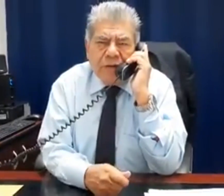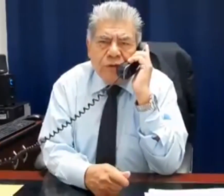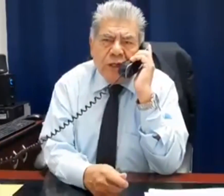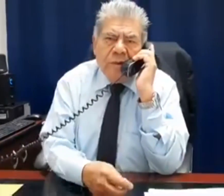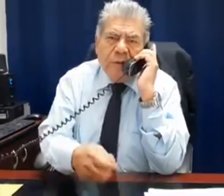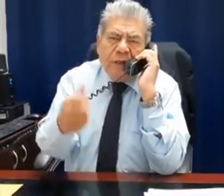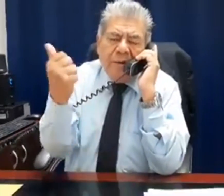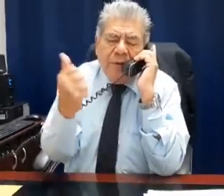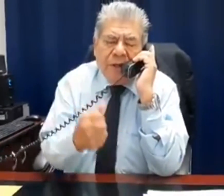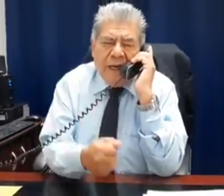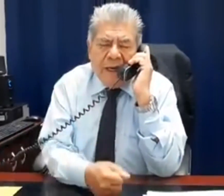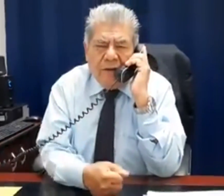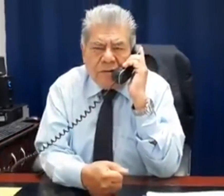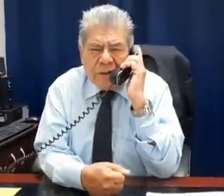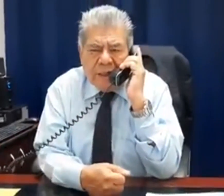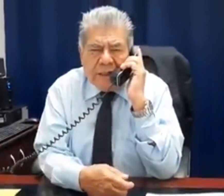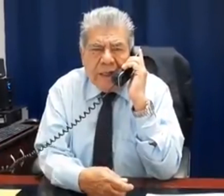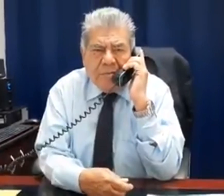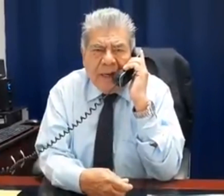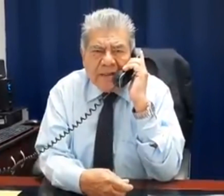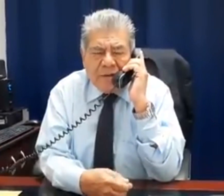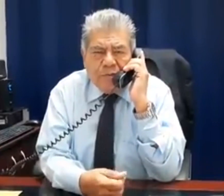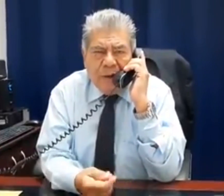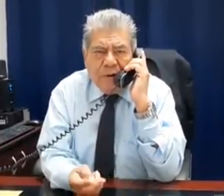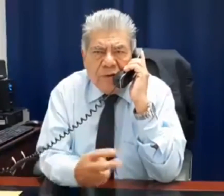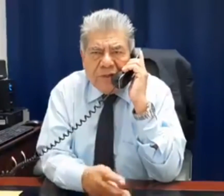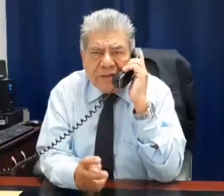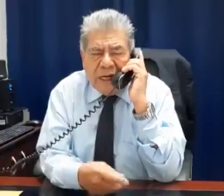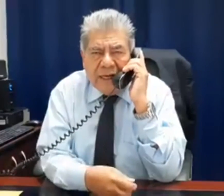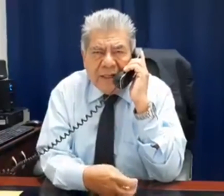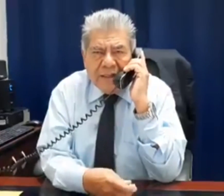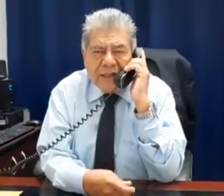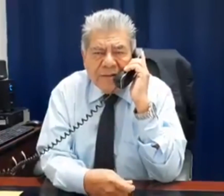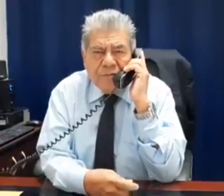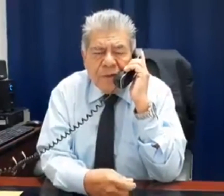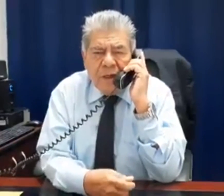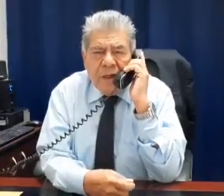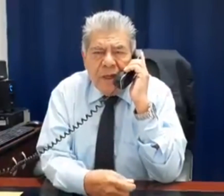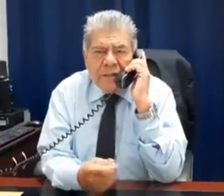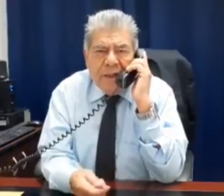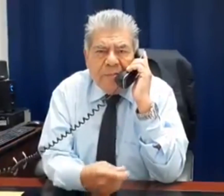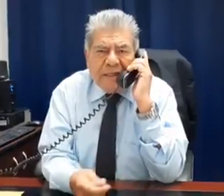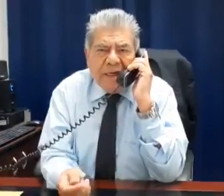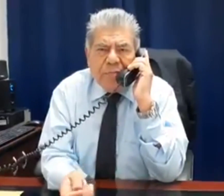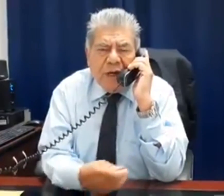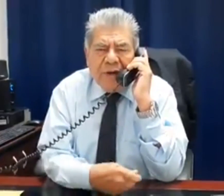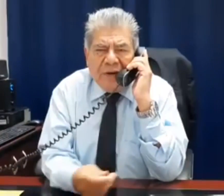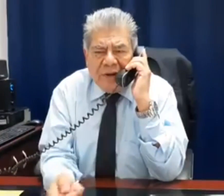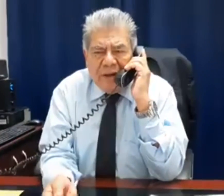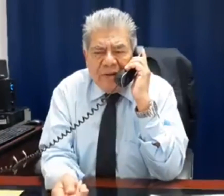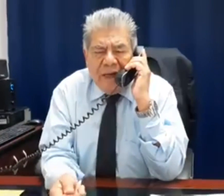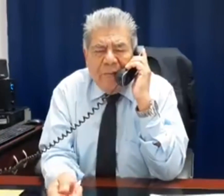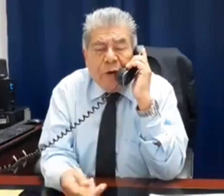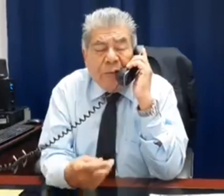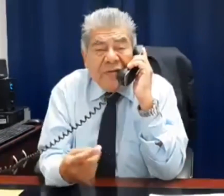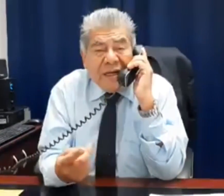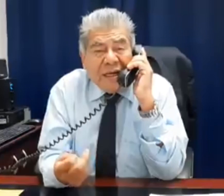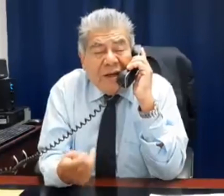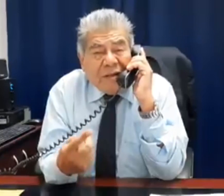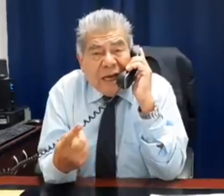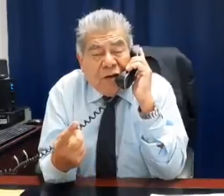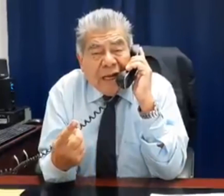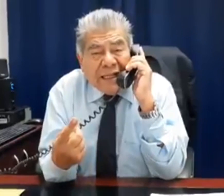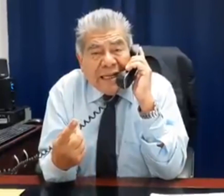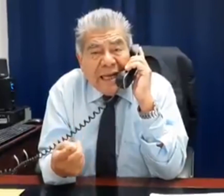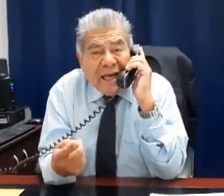puede discutirme, por ejemplo, que allá en el occidente del país, en un pueblo, dos exalcaldesas están presas por haberse